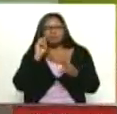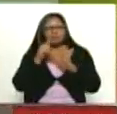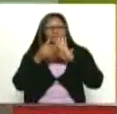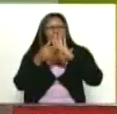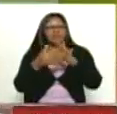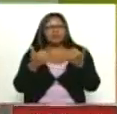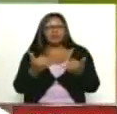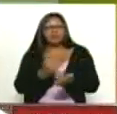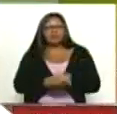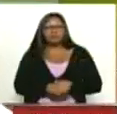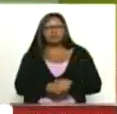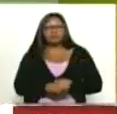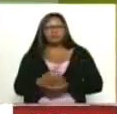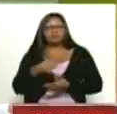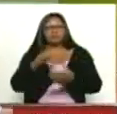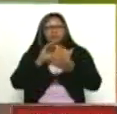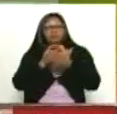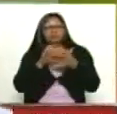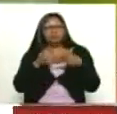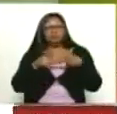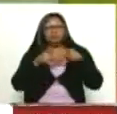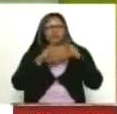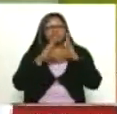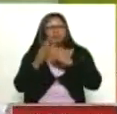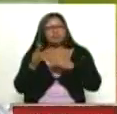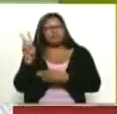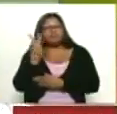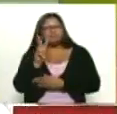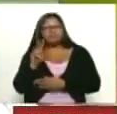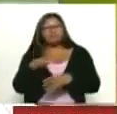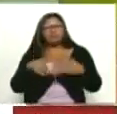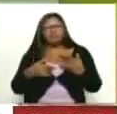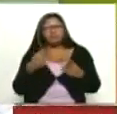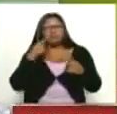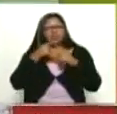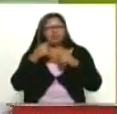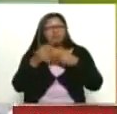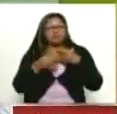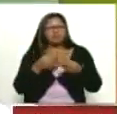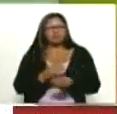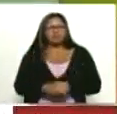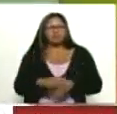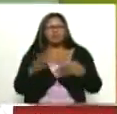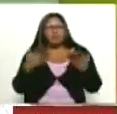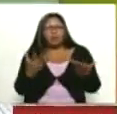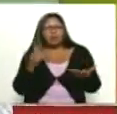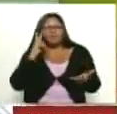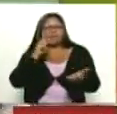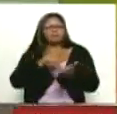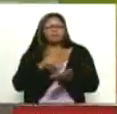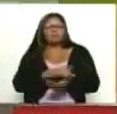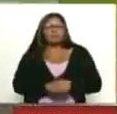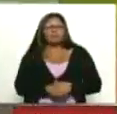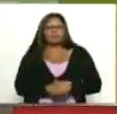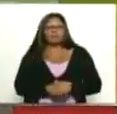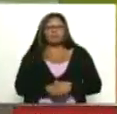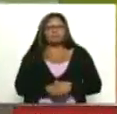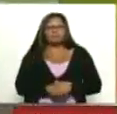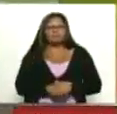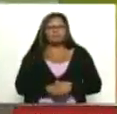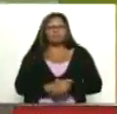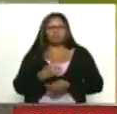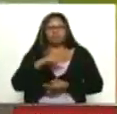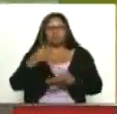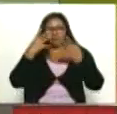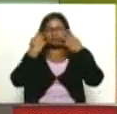digamos, de compañías acá en nuestro país, en Venezuela, ¿cuáles han sido seleccionadas? ¿Cuáles participan? Tengo entendido, por cierto, en el estado Miranda